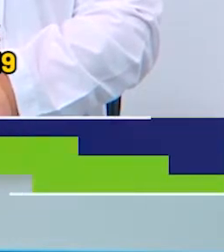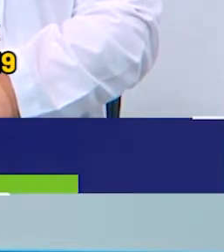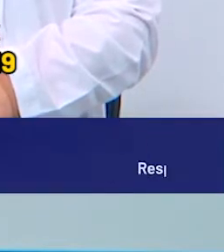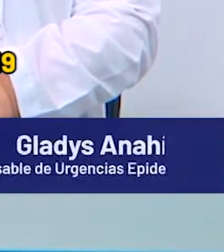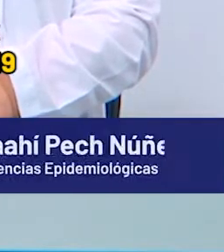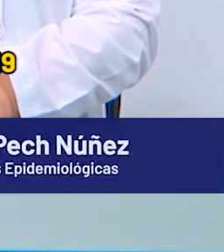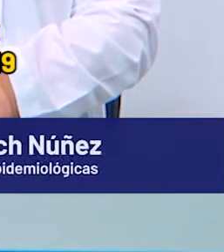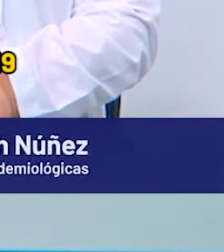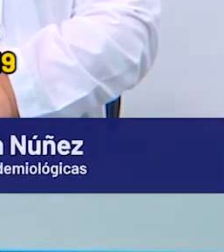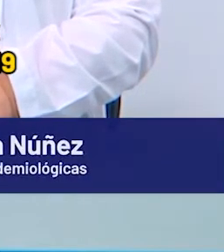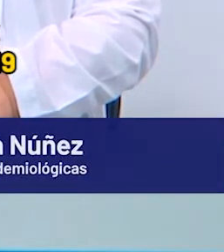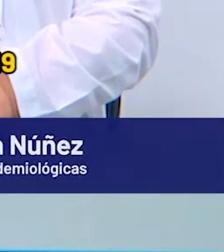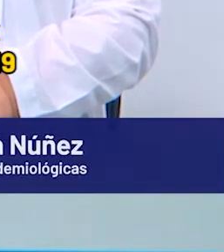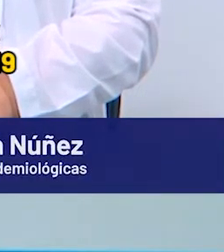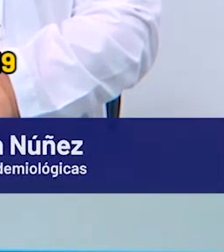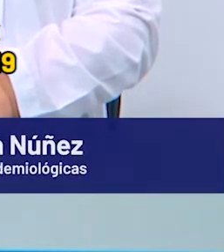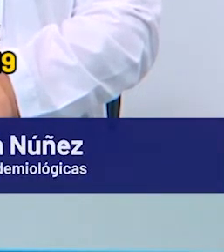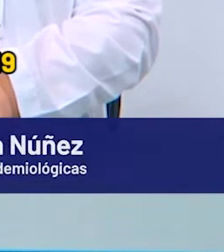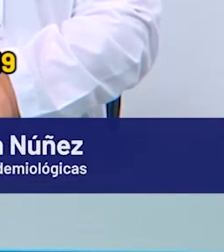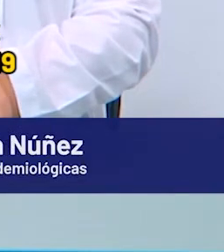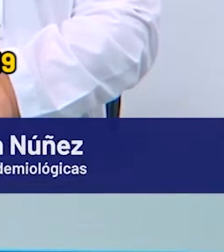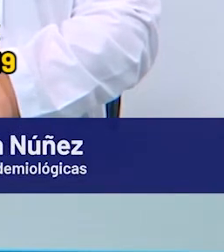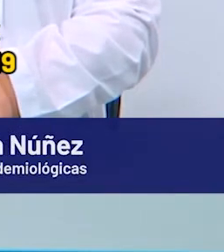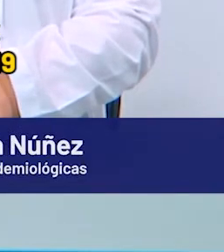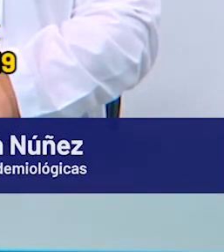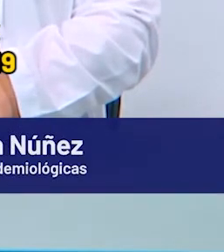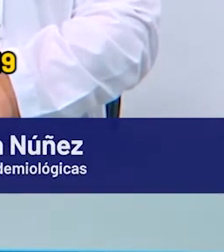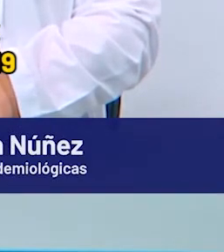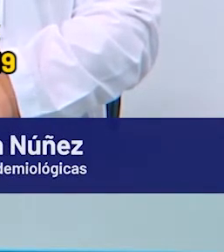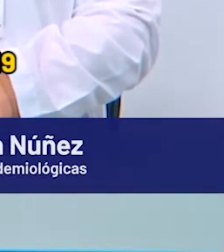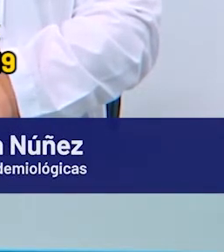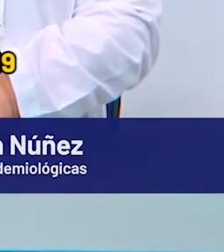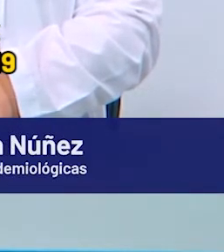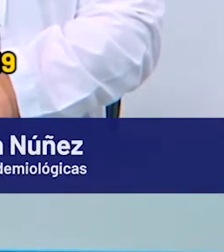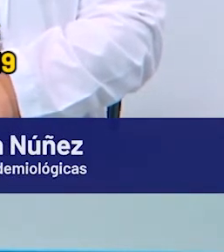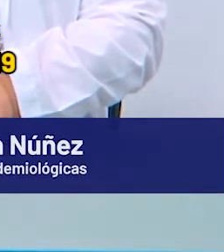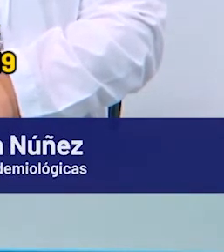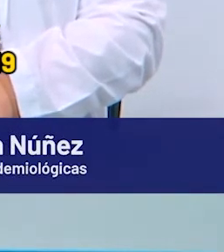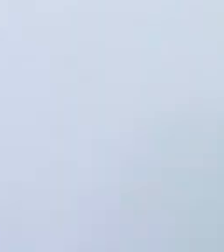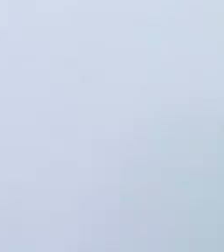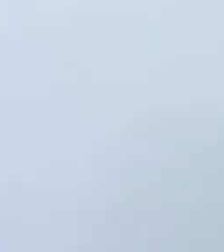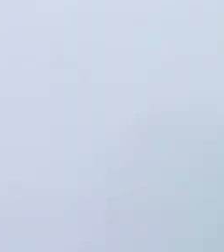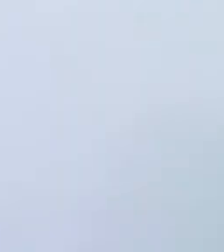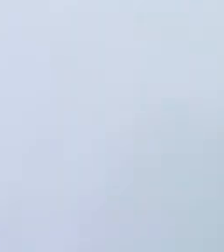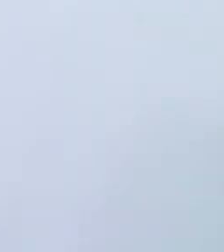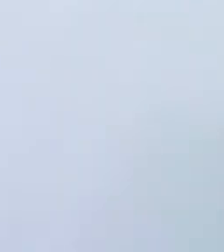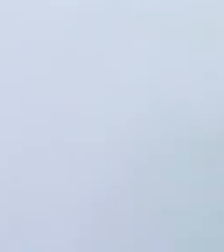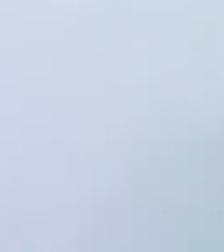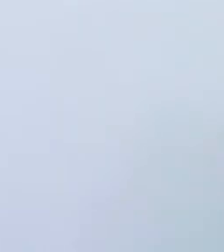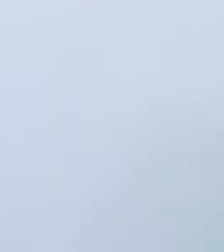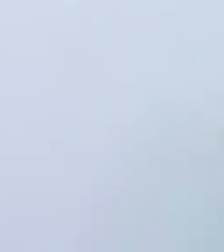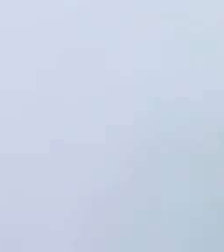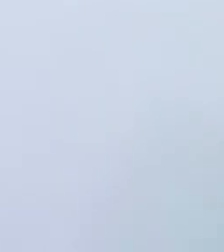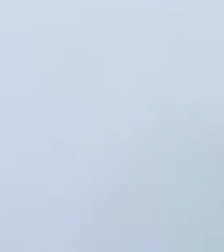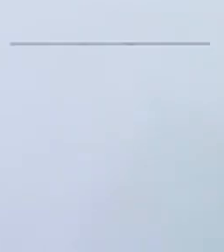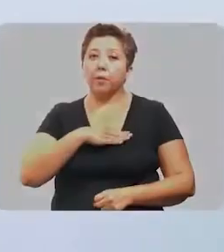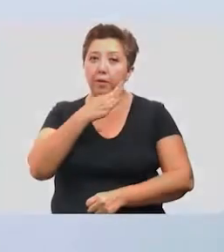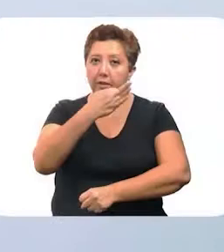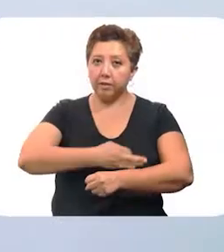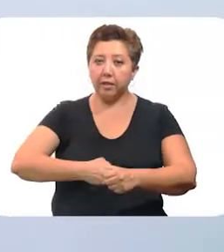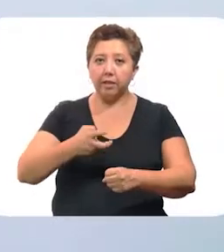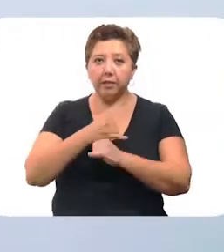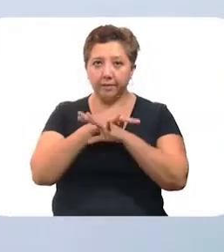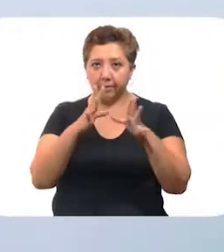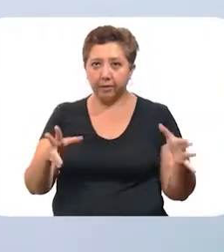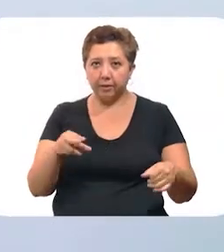Buenas tardes, nos disponemos a dar el parte médico relacionado con el COVID-19 en Yucatán. Adelante, doctora. Gracias, doctora. Buenas tardes. Este es el